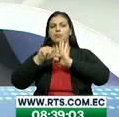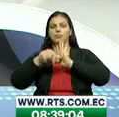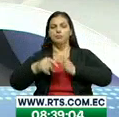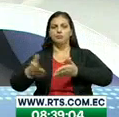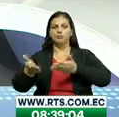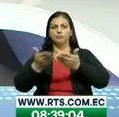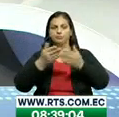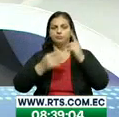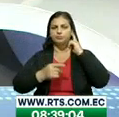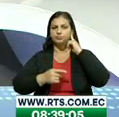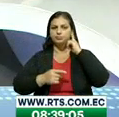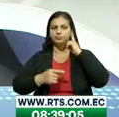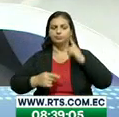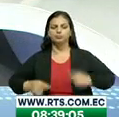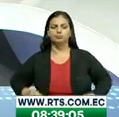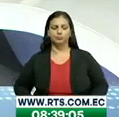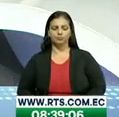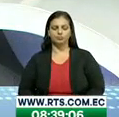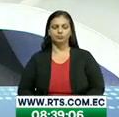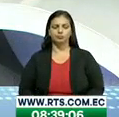escuchamos.